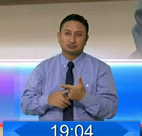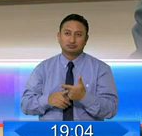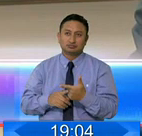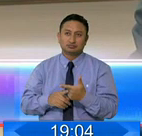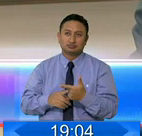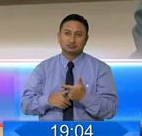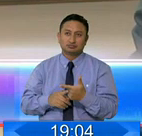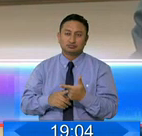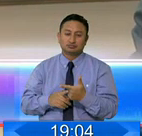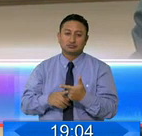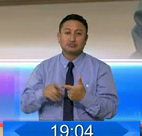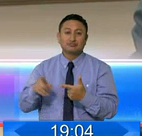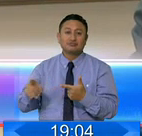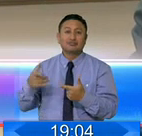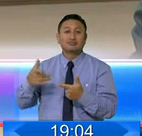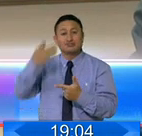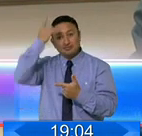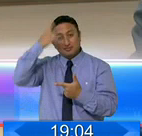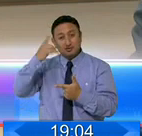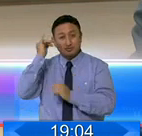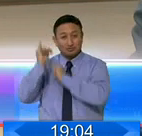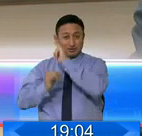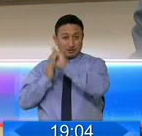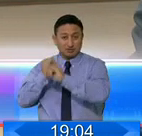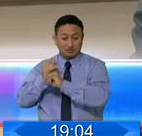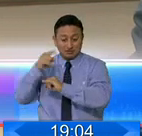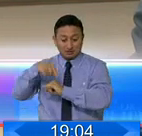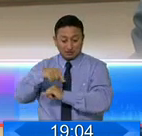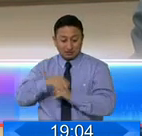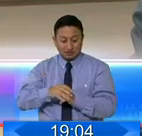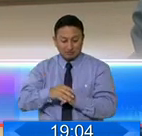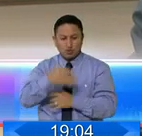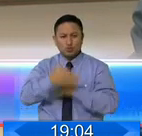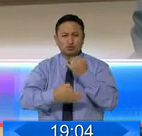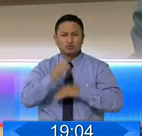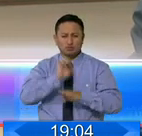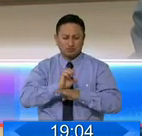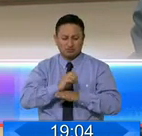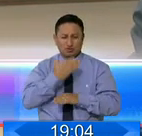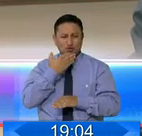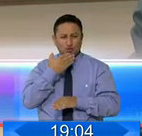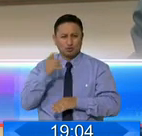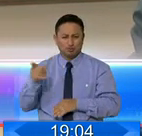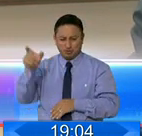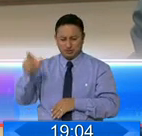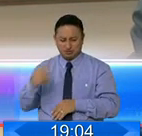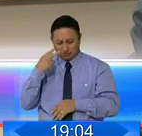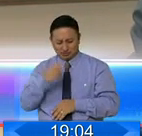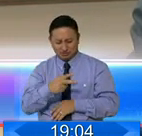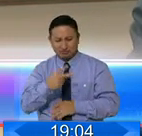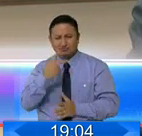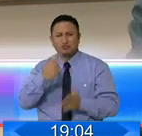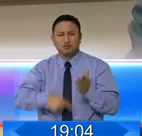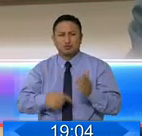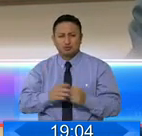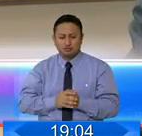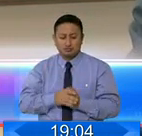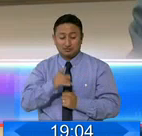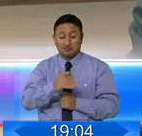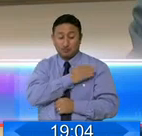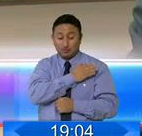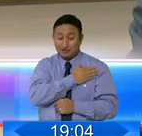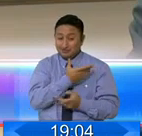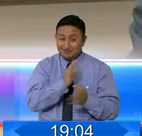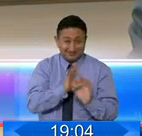se desprendería de la justicia ecuatoriana en cuanto carente de